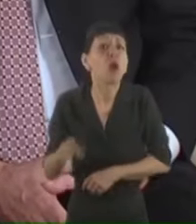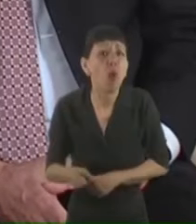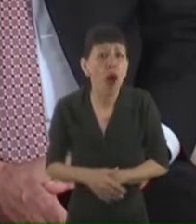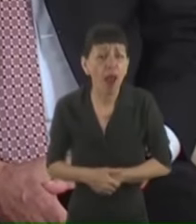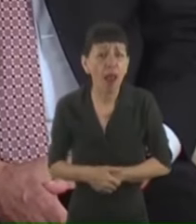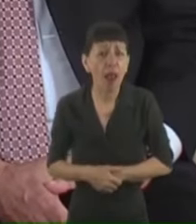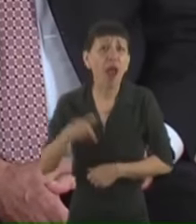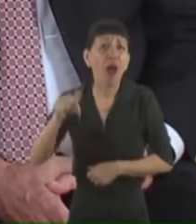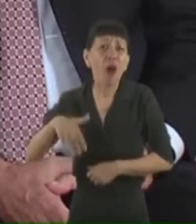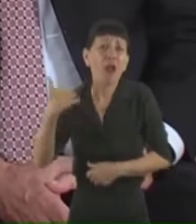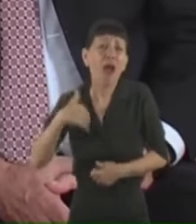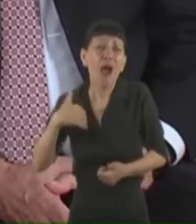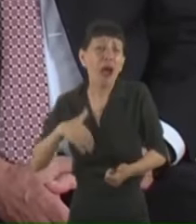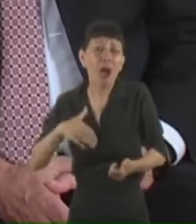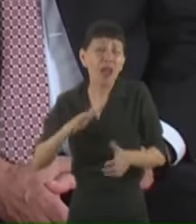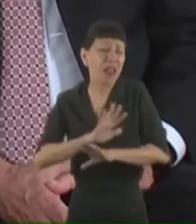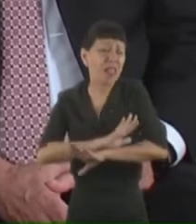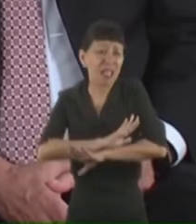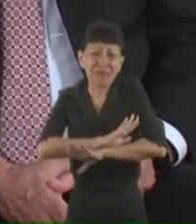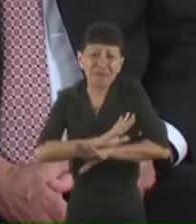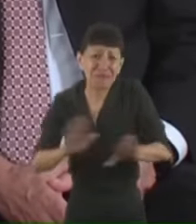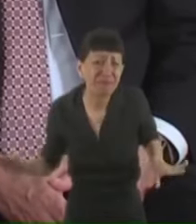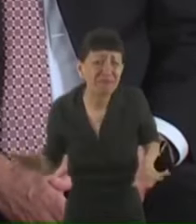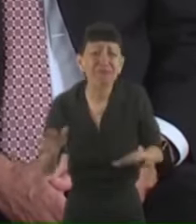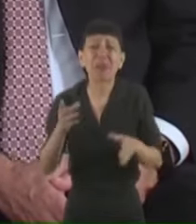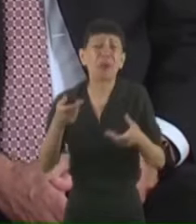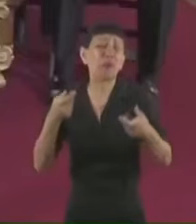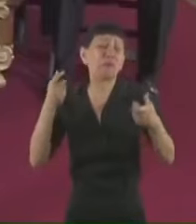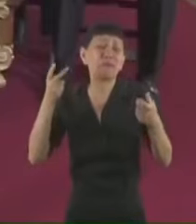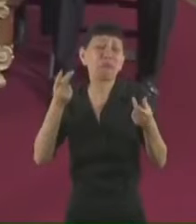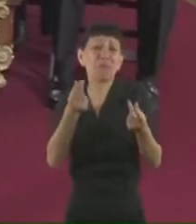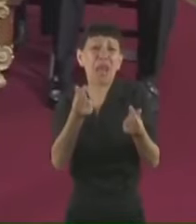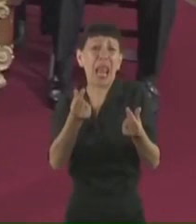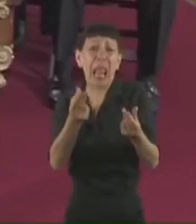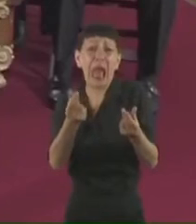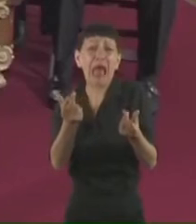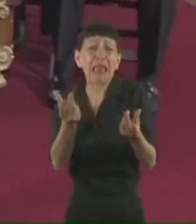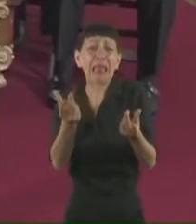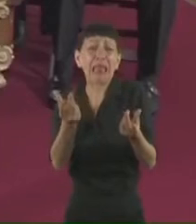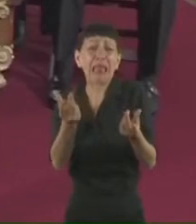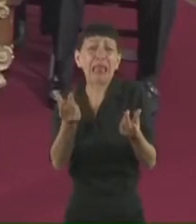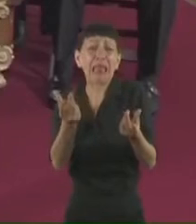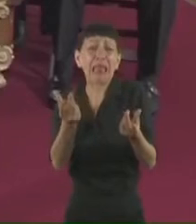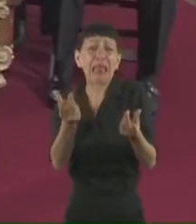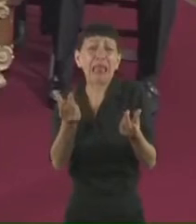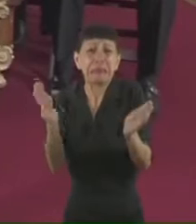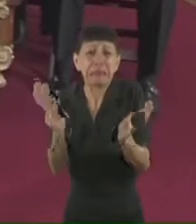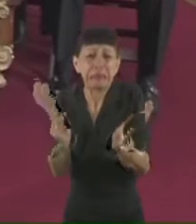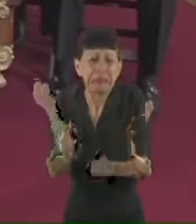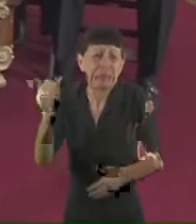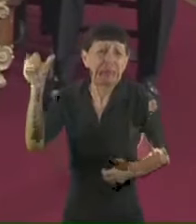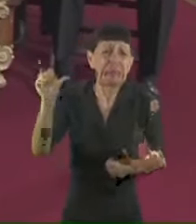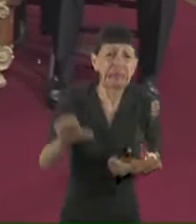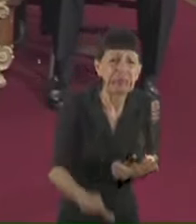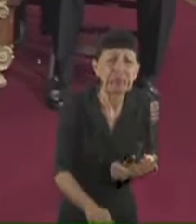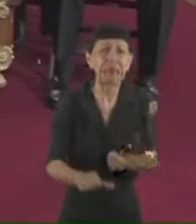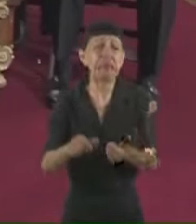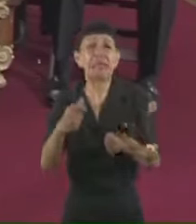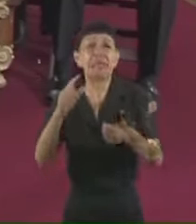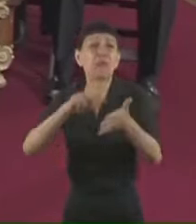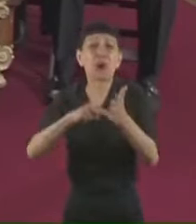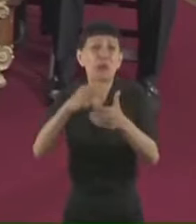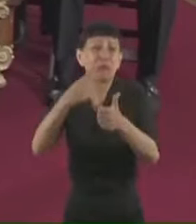hemos destruido cinco signos monetarios hemos tenido dos hiperinflaciones sin guerras y tenemos la presión impositiva en blanco más alta del